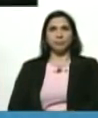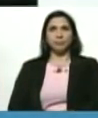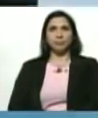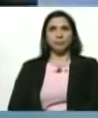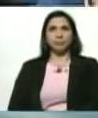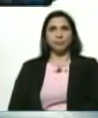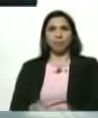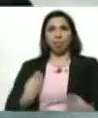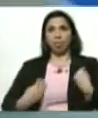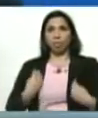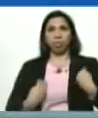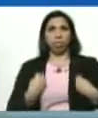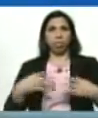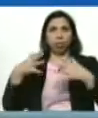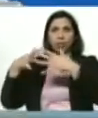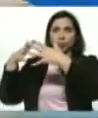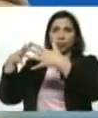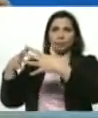desesperado